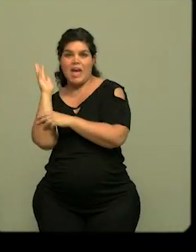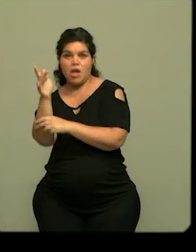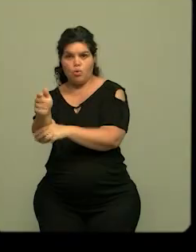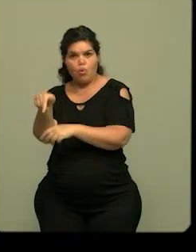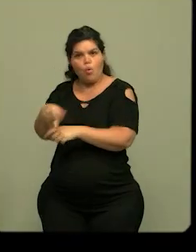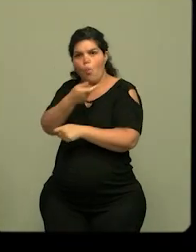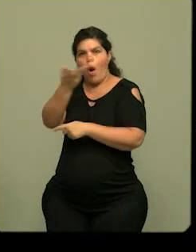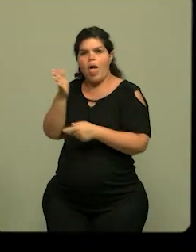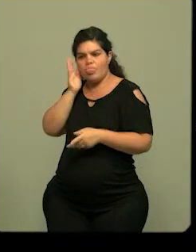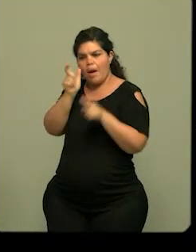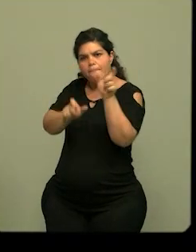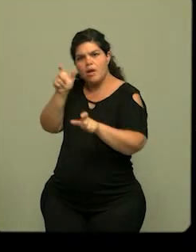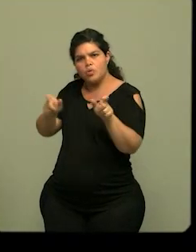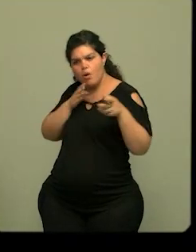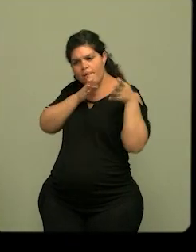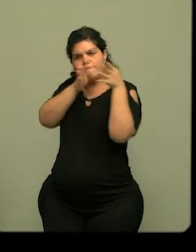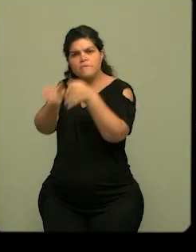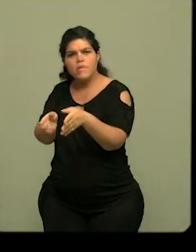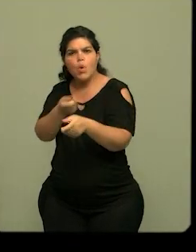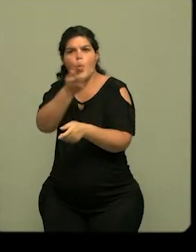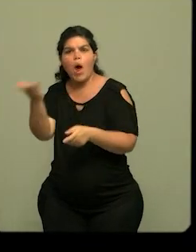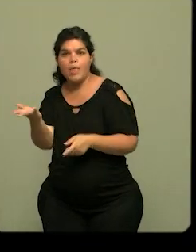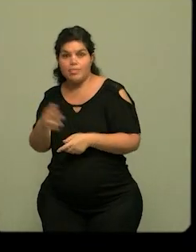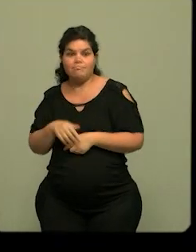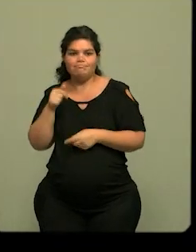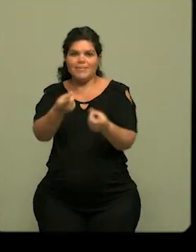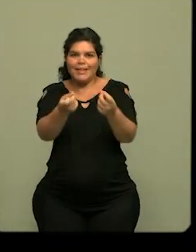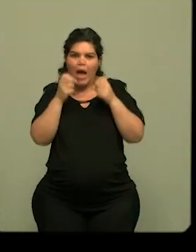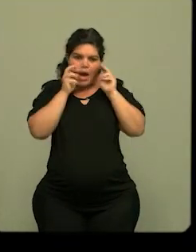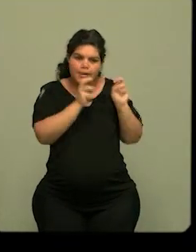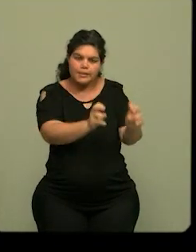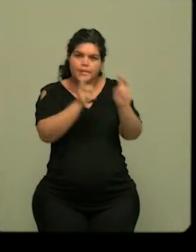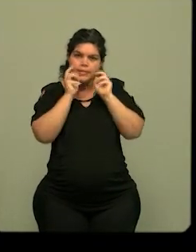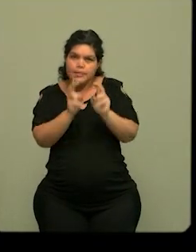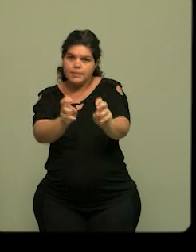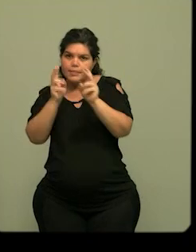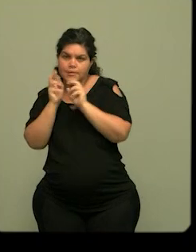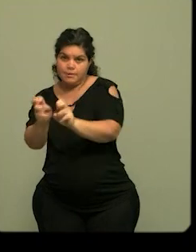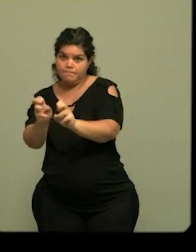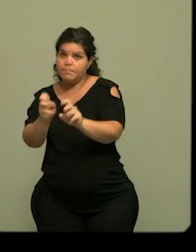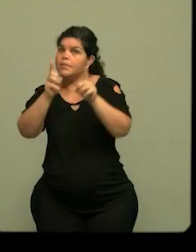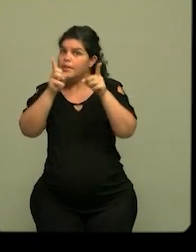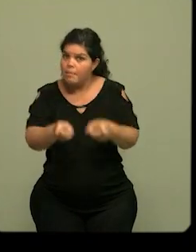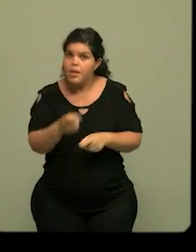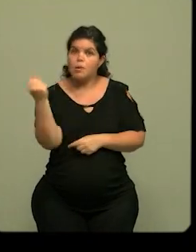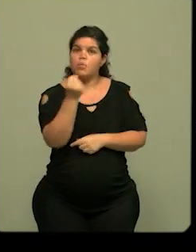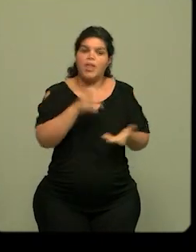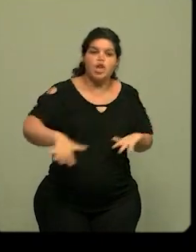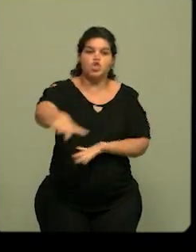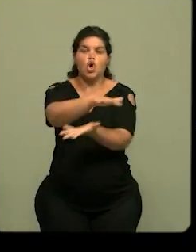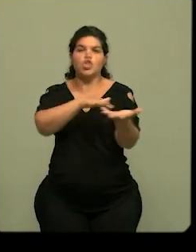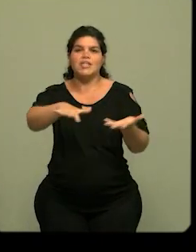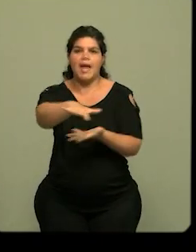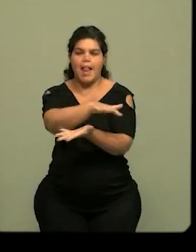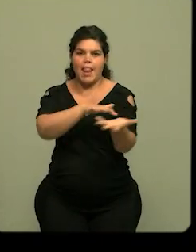también hay una tendencia de volver a mirar hacia la comunidad local. Es decir, ha habido un fenómeno también de turismofobia en